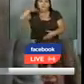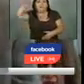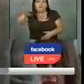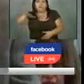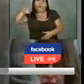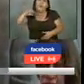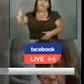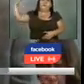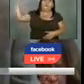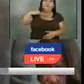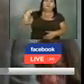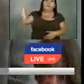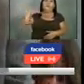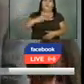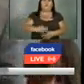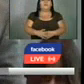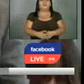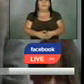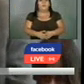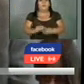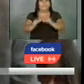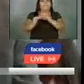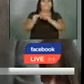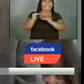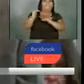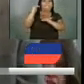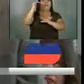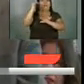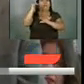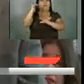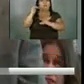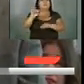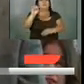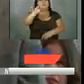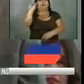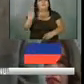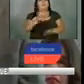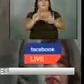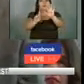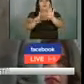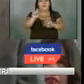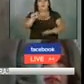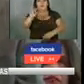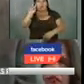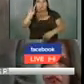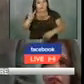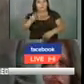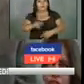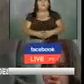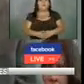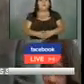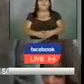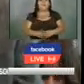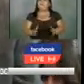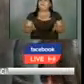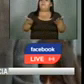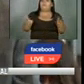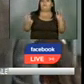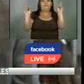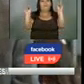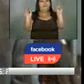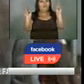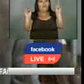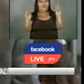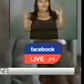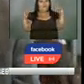de pasajeros, un incremento de 6.2% con respecto